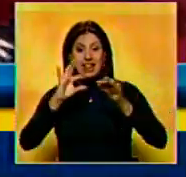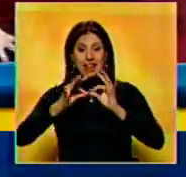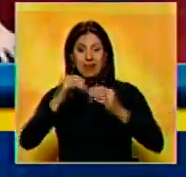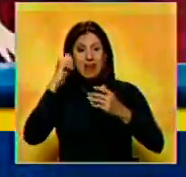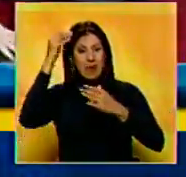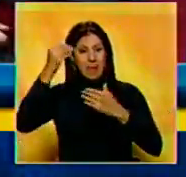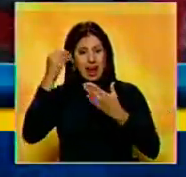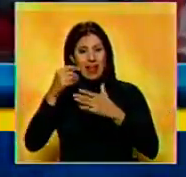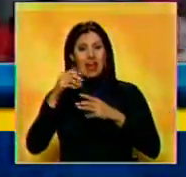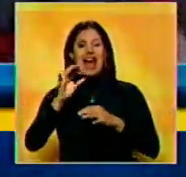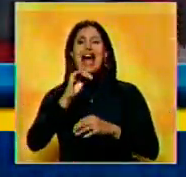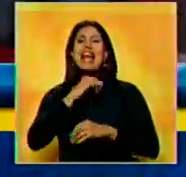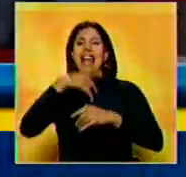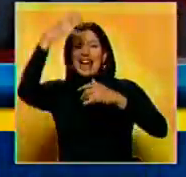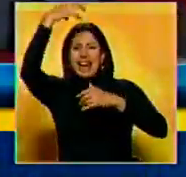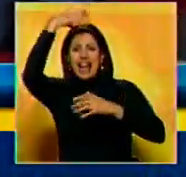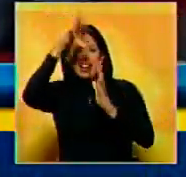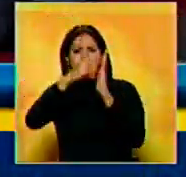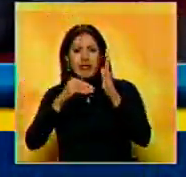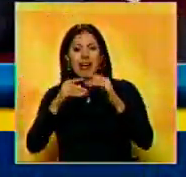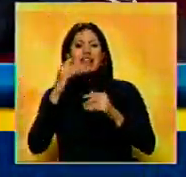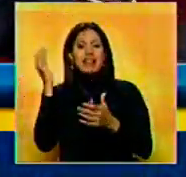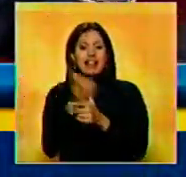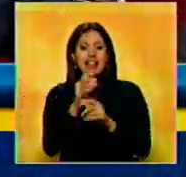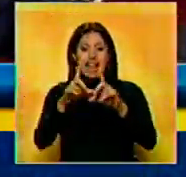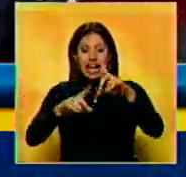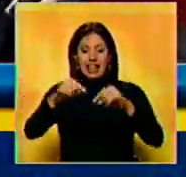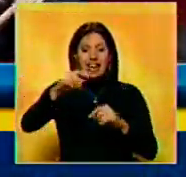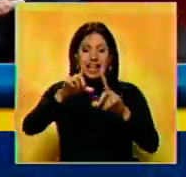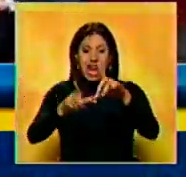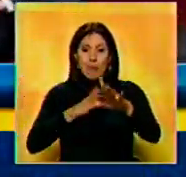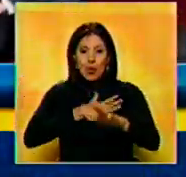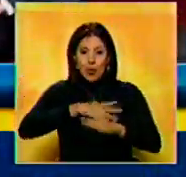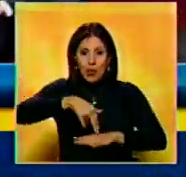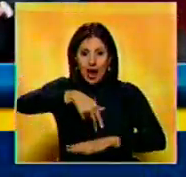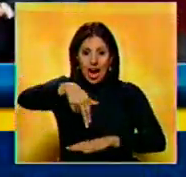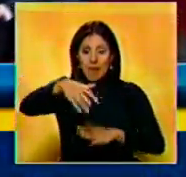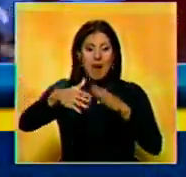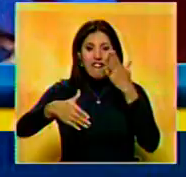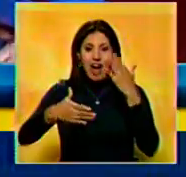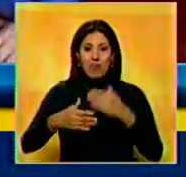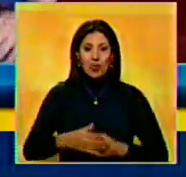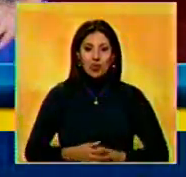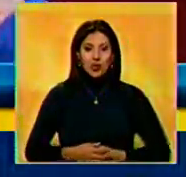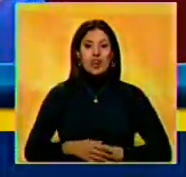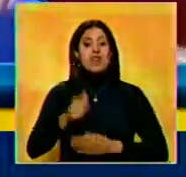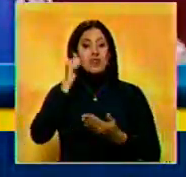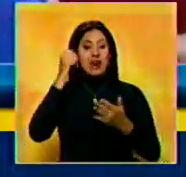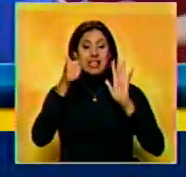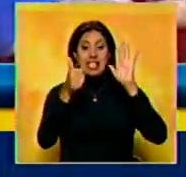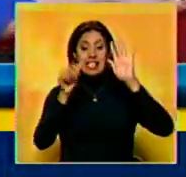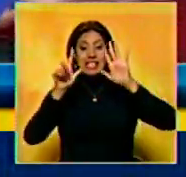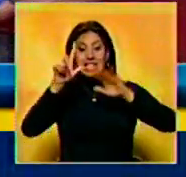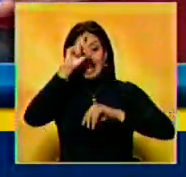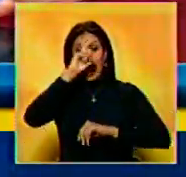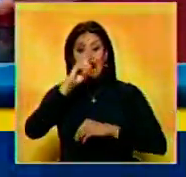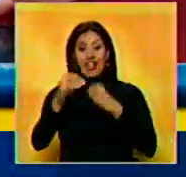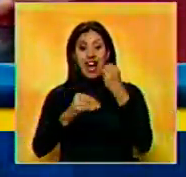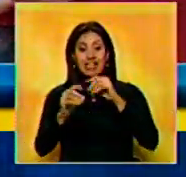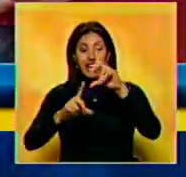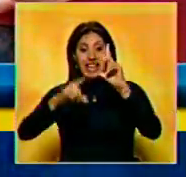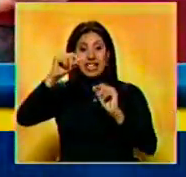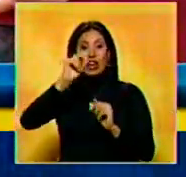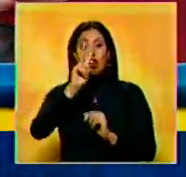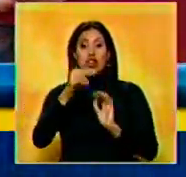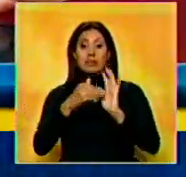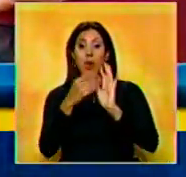de Isabel II en La Reina, conquistó este jueves 3 de enero su estrella en el famosísimo paseo. Mirren, de 67 años, recibió la estrella